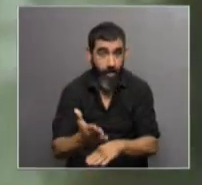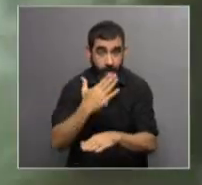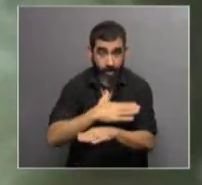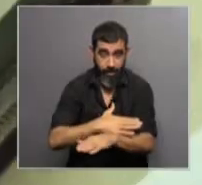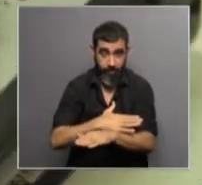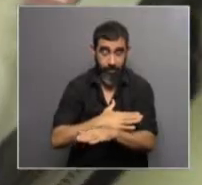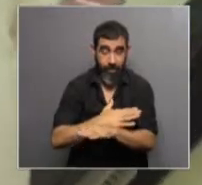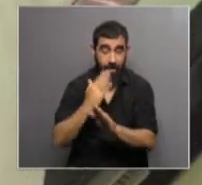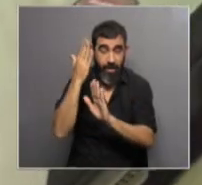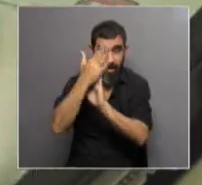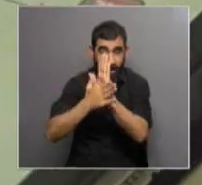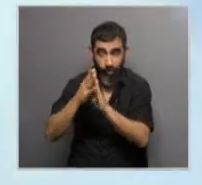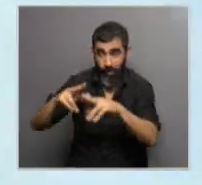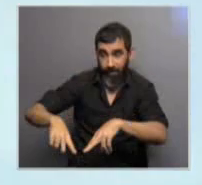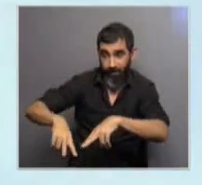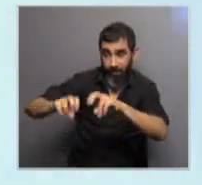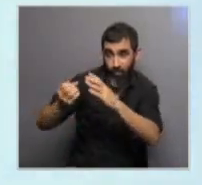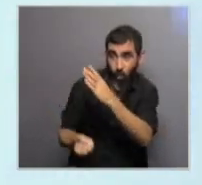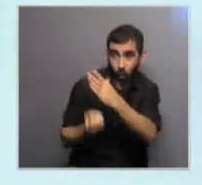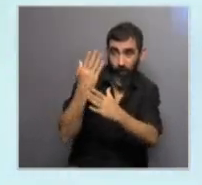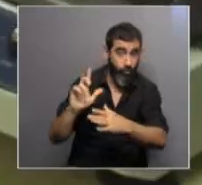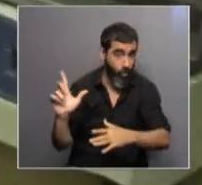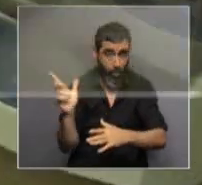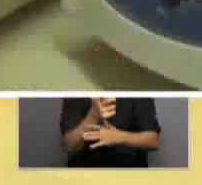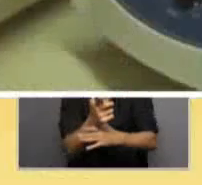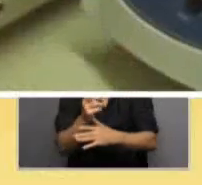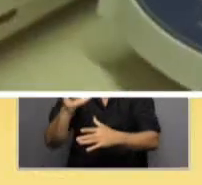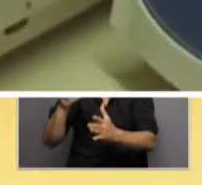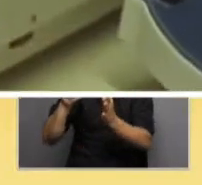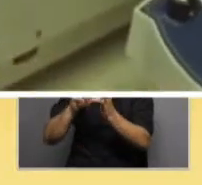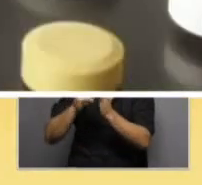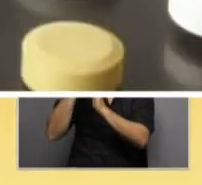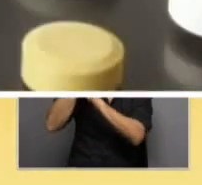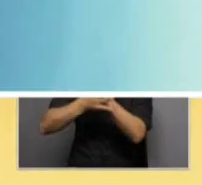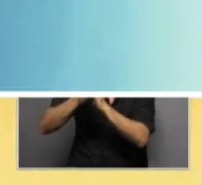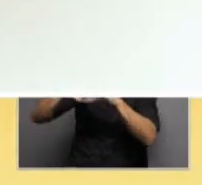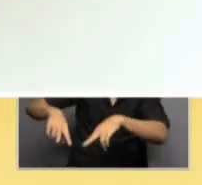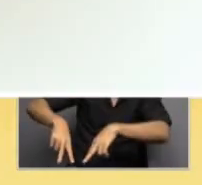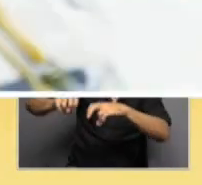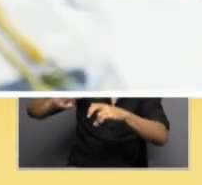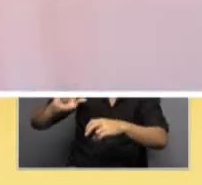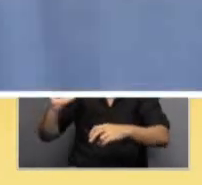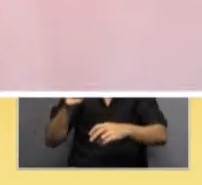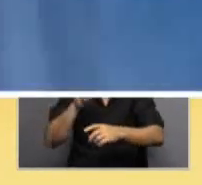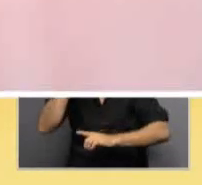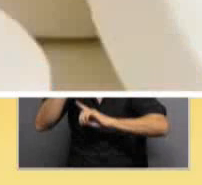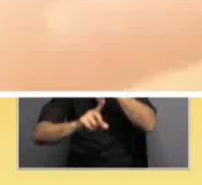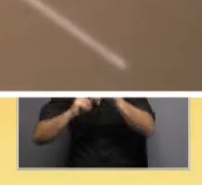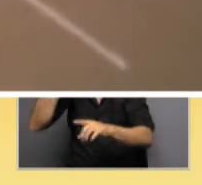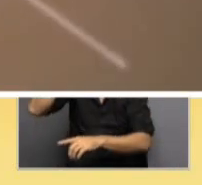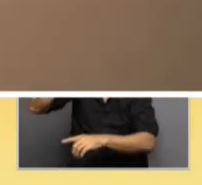la agencia nacional de investigación e innovación no existía en el sistema nacional de investigadores no existía la facultad de